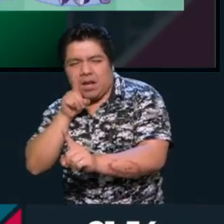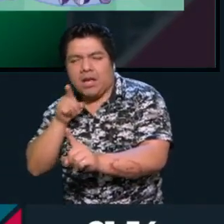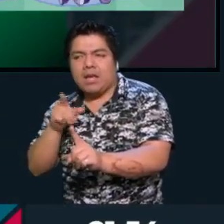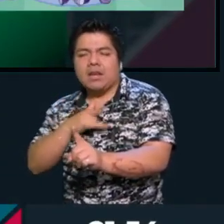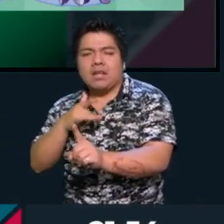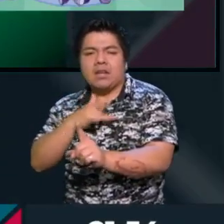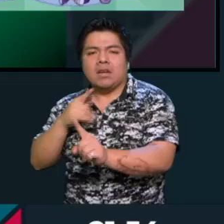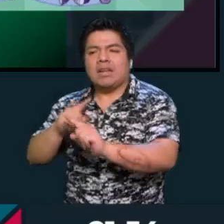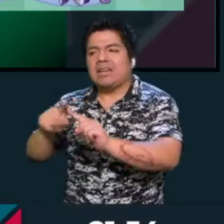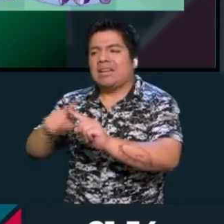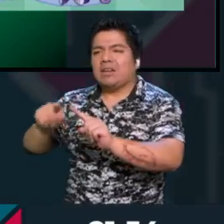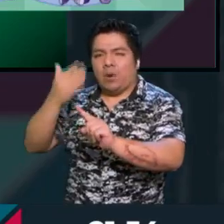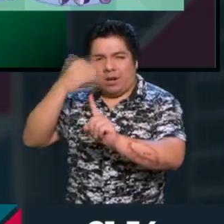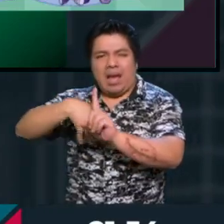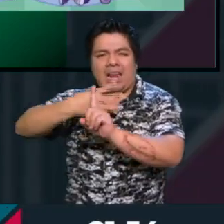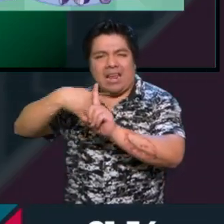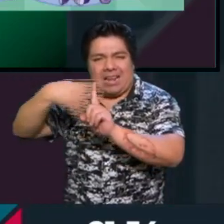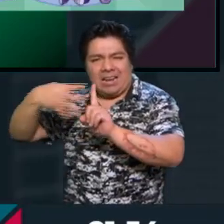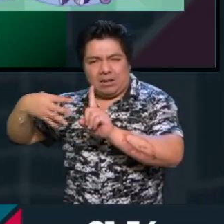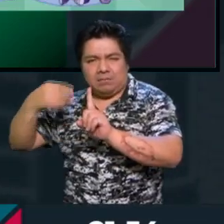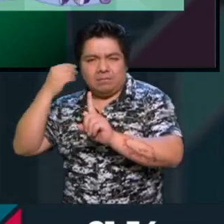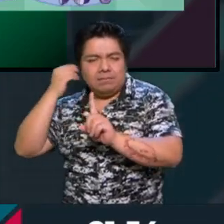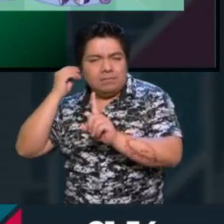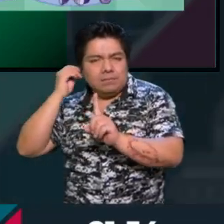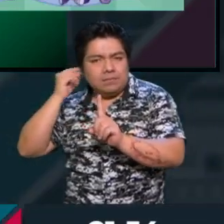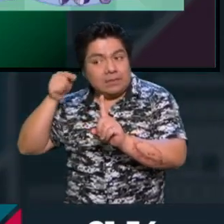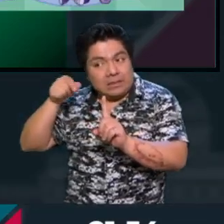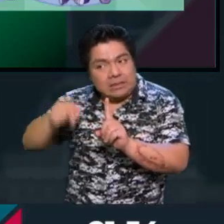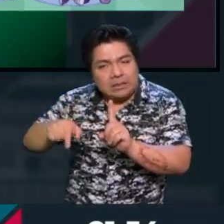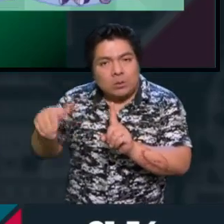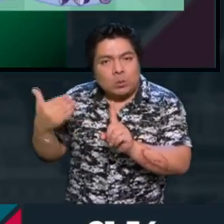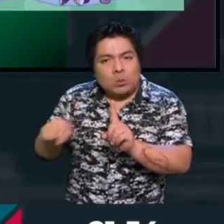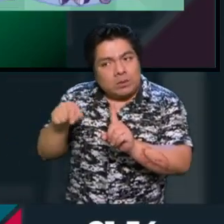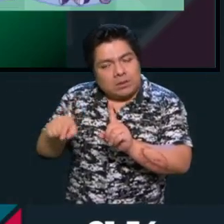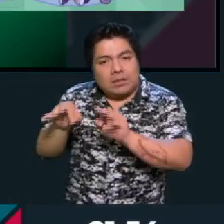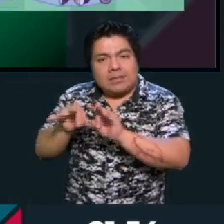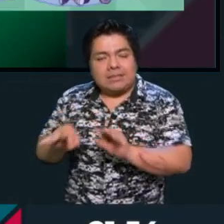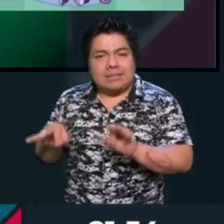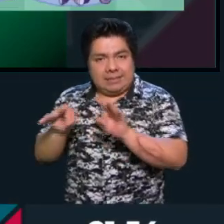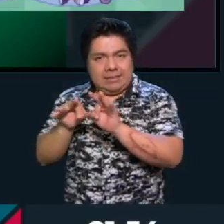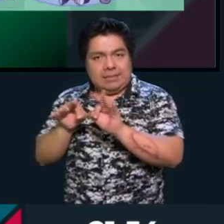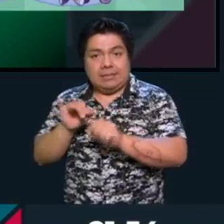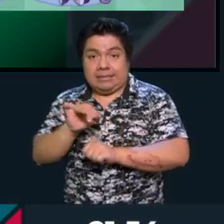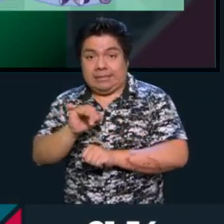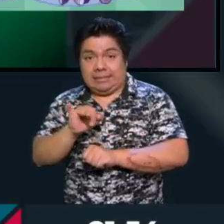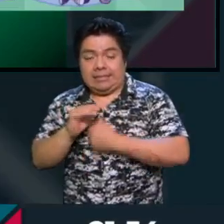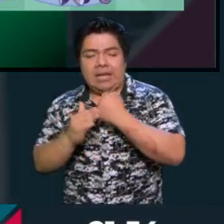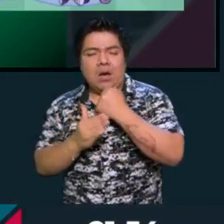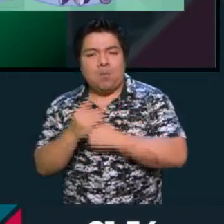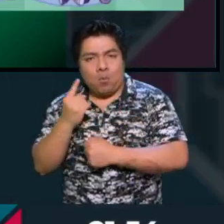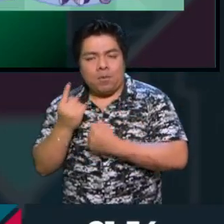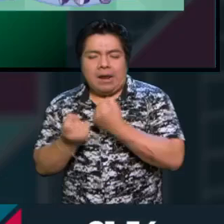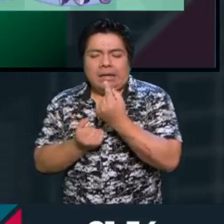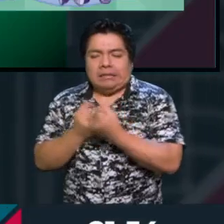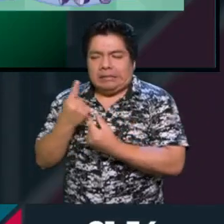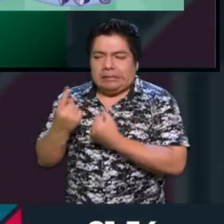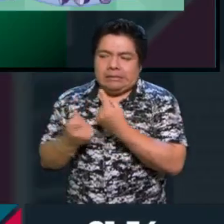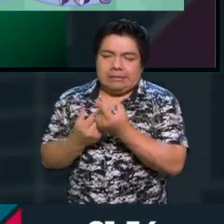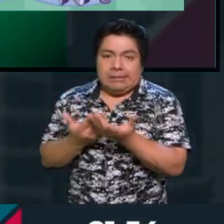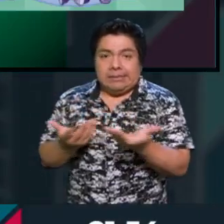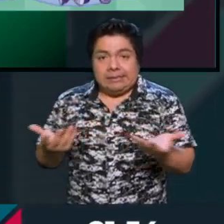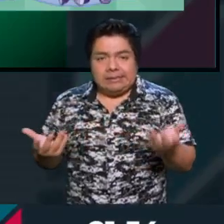la diversidad sexogenérica. Esto es muy importante porque al final de cuentas, en muchas